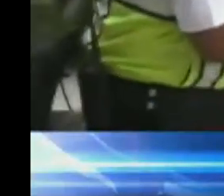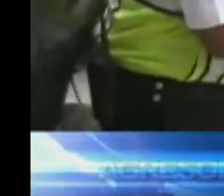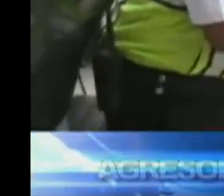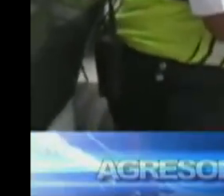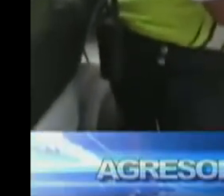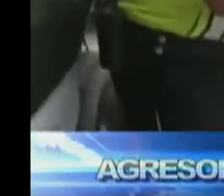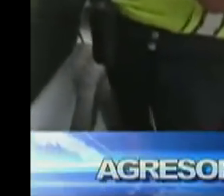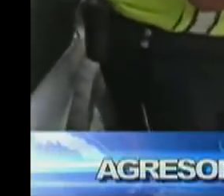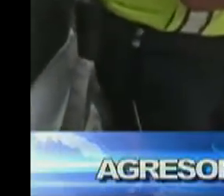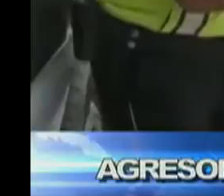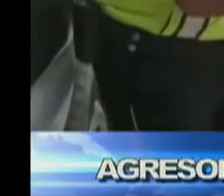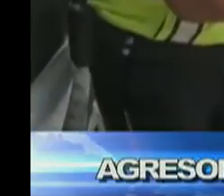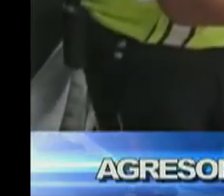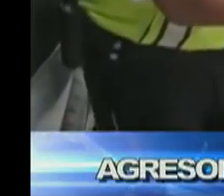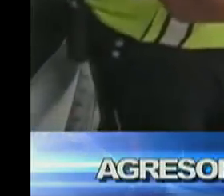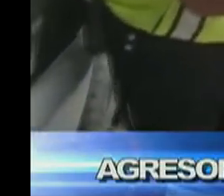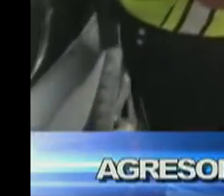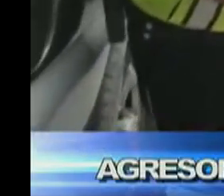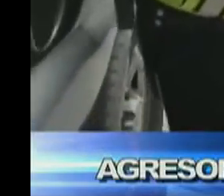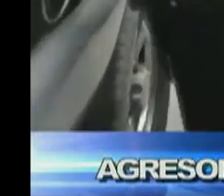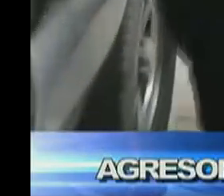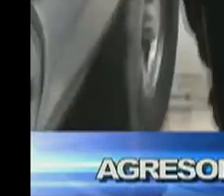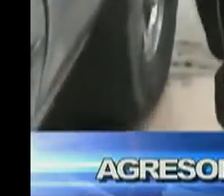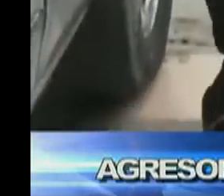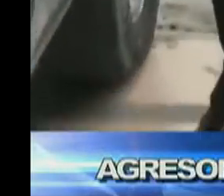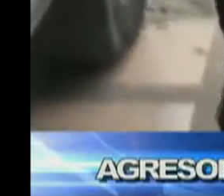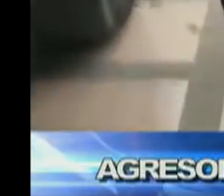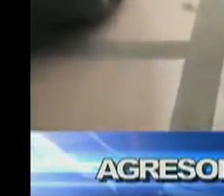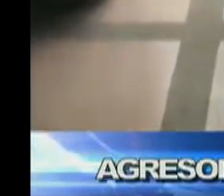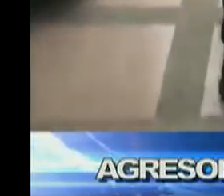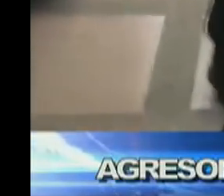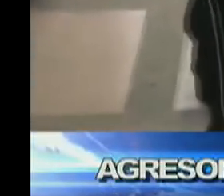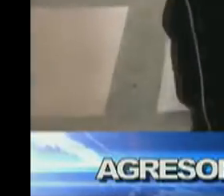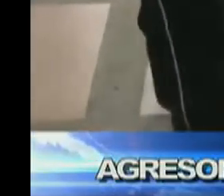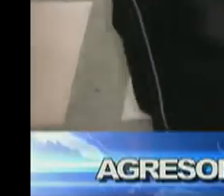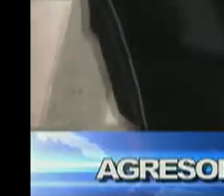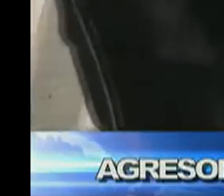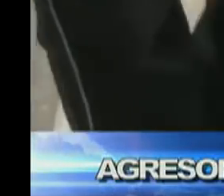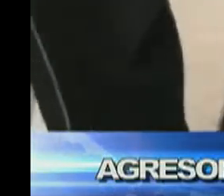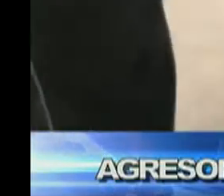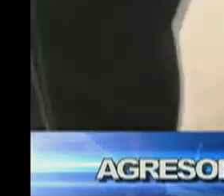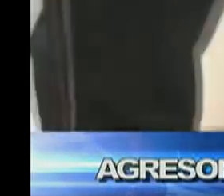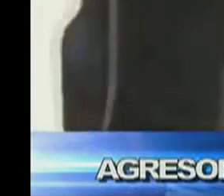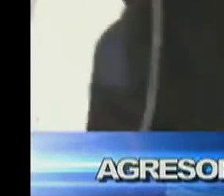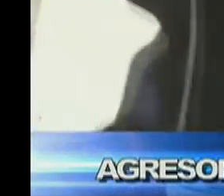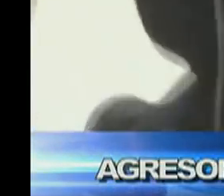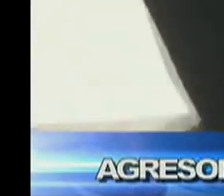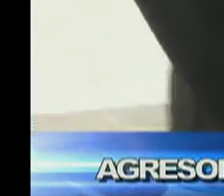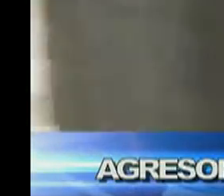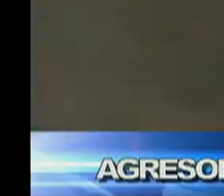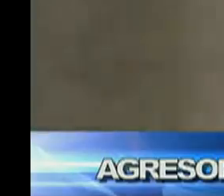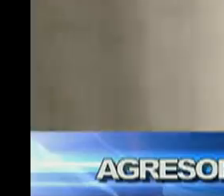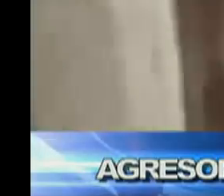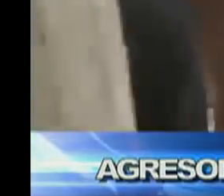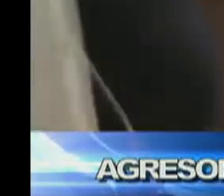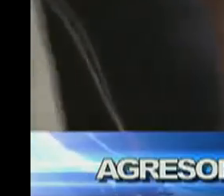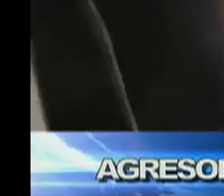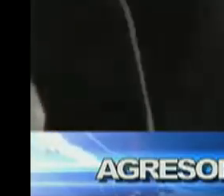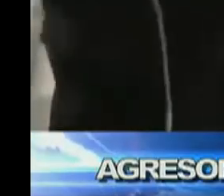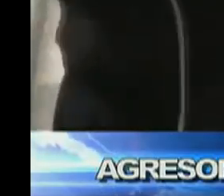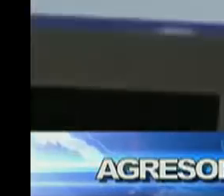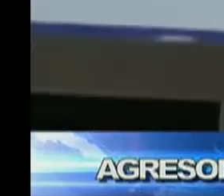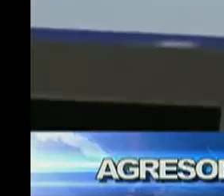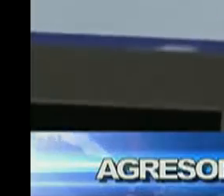Identifican al autor de la agresión a un agente de la Comisión de Tránsito ocurrida durante un operativo de control en la vía Crucita